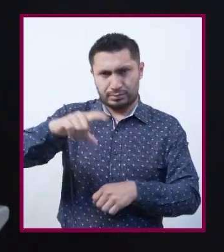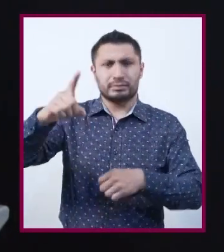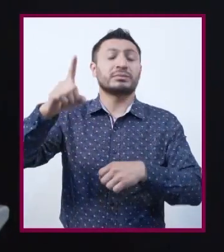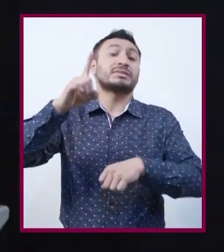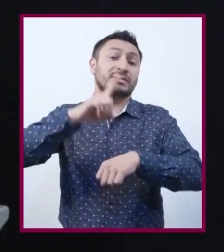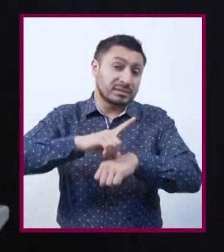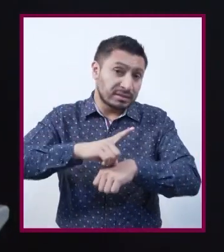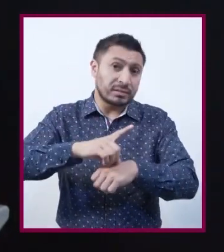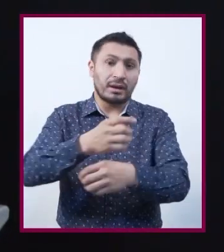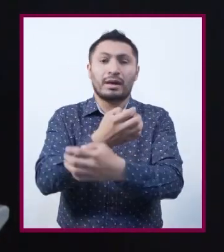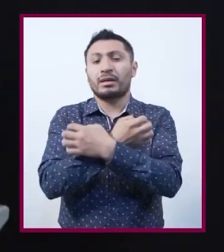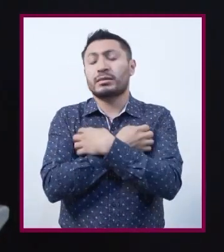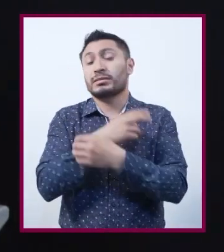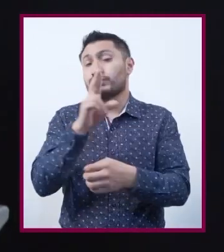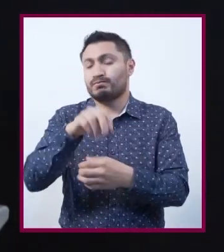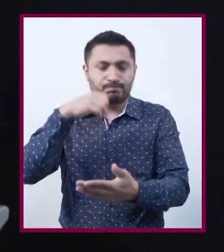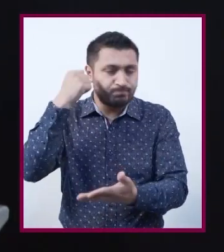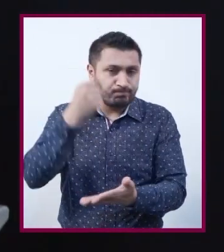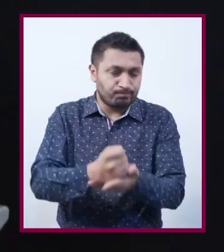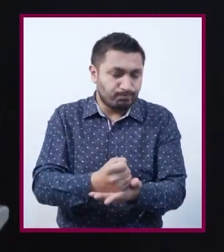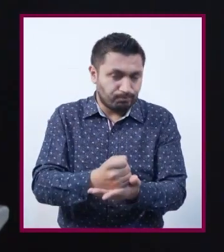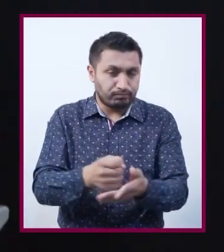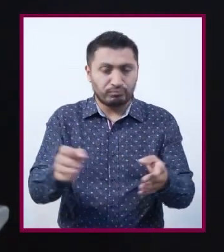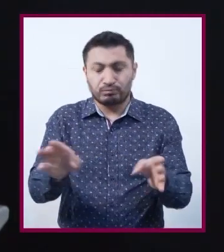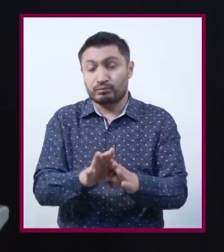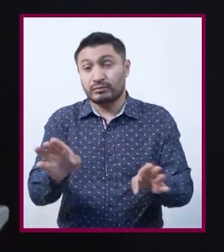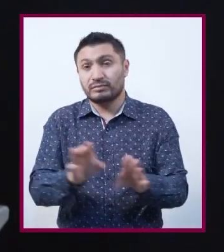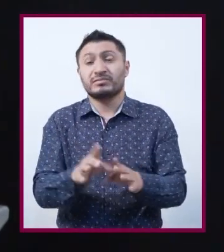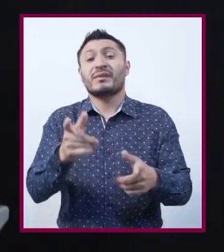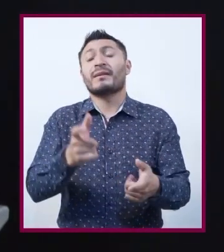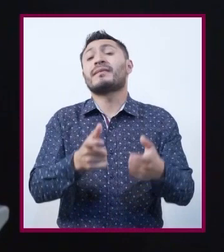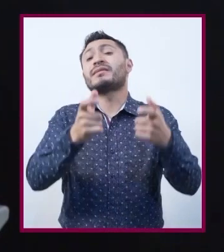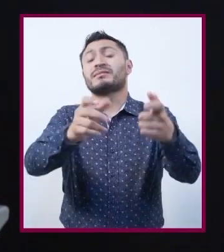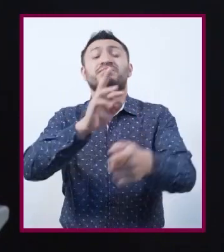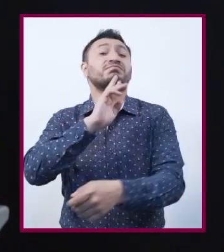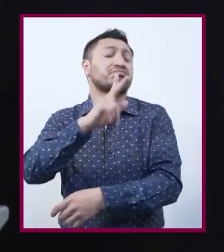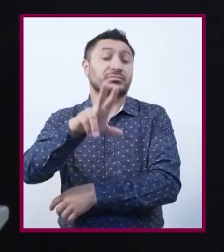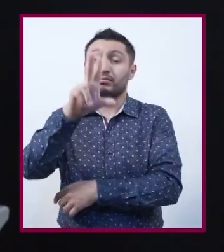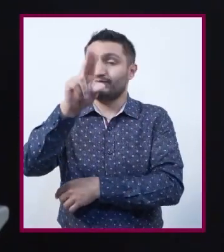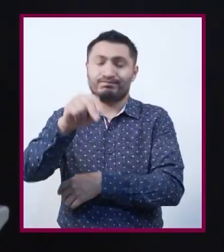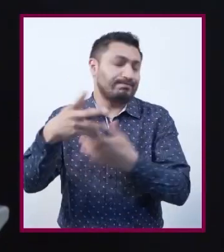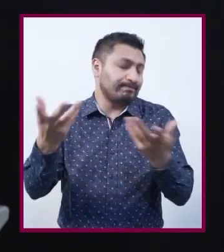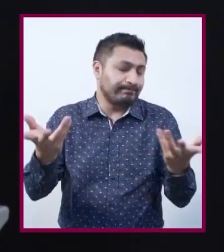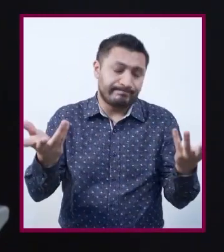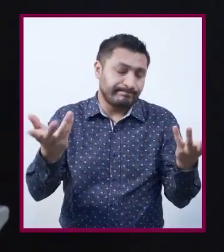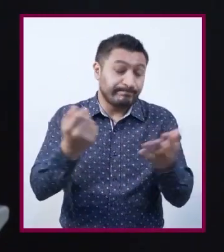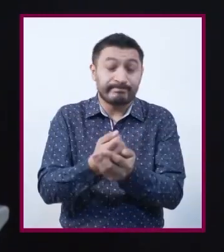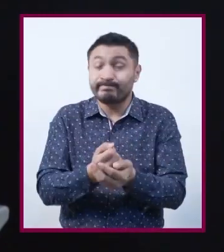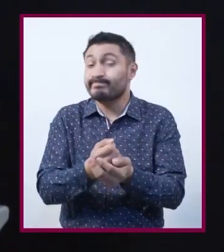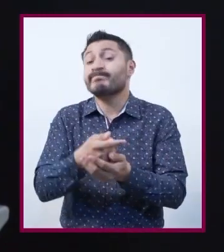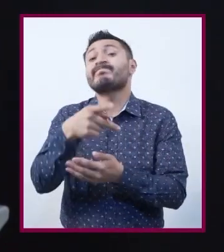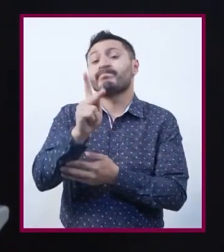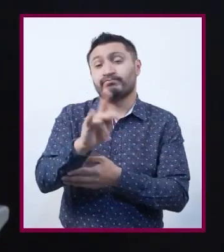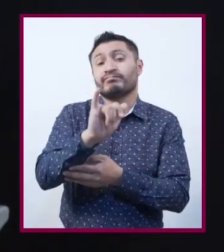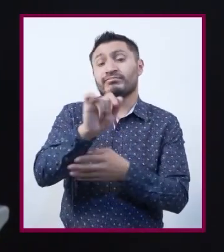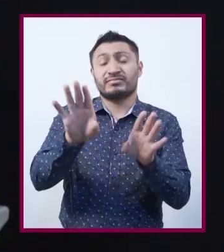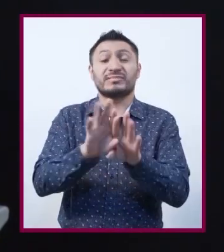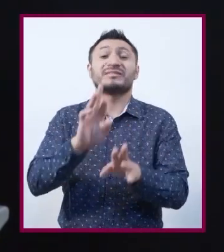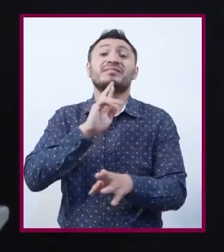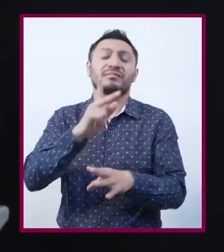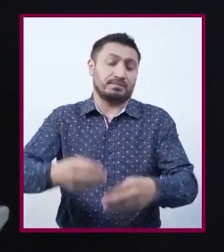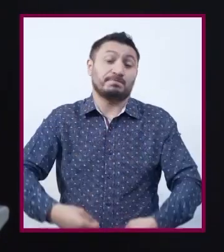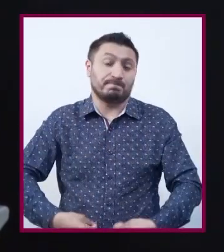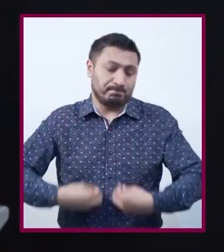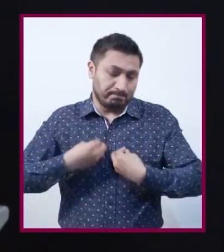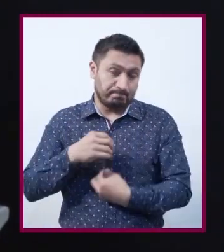la educación no necesariamente garantiza una mejor posición económica ni nada por el estilo, pero sí nos da una mejor calidad de